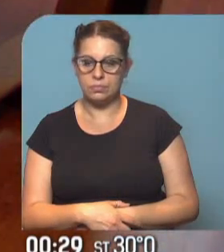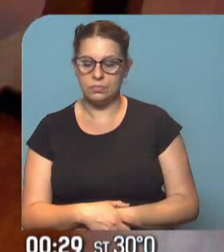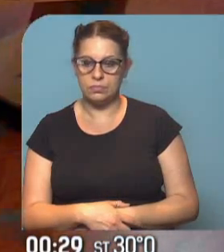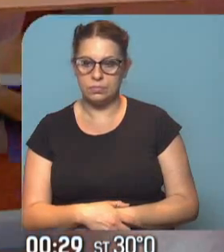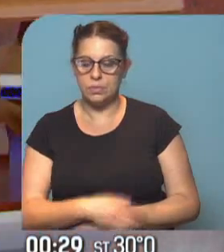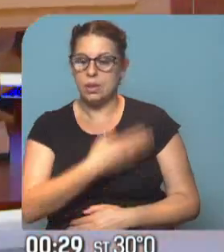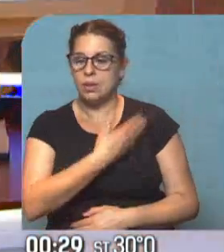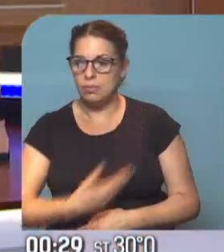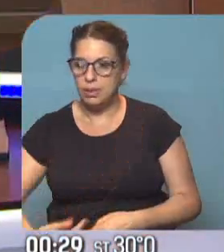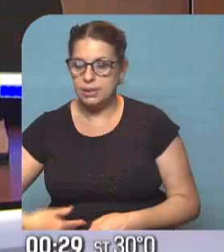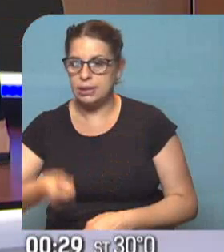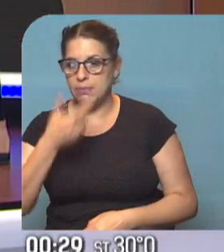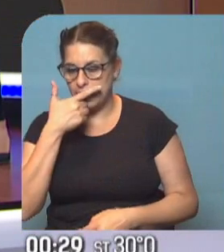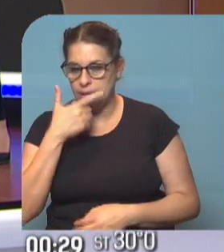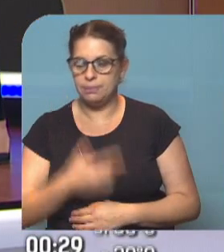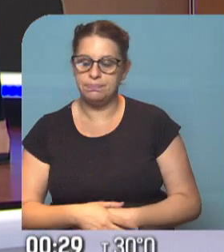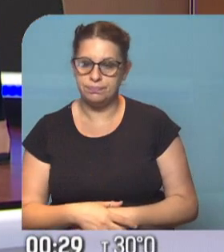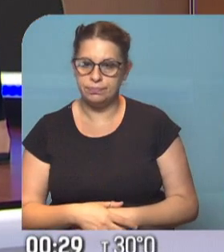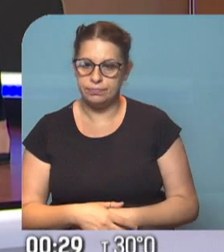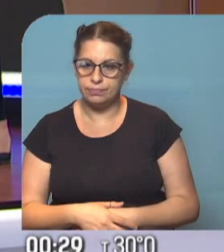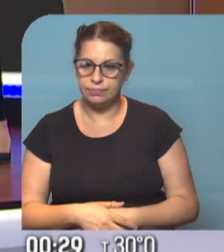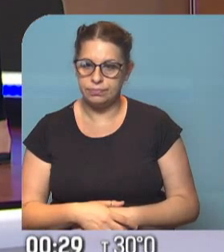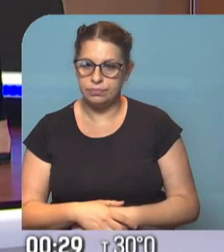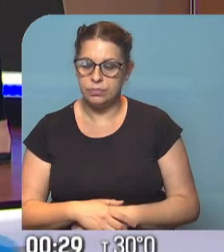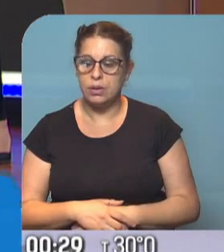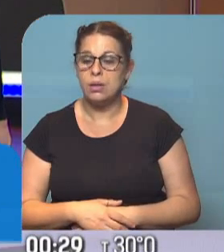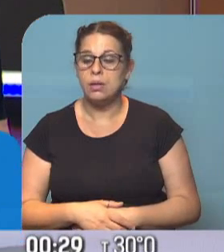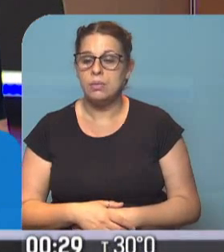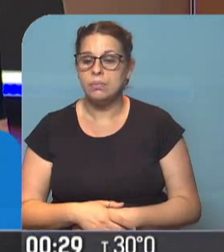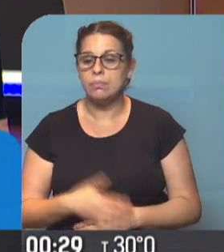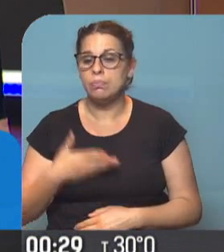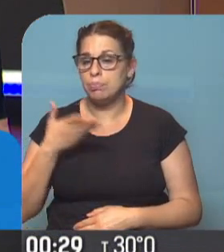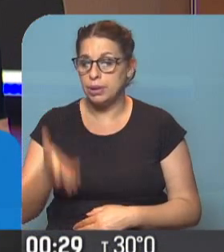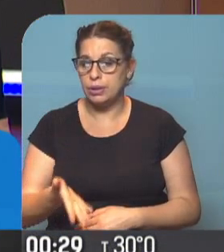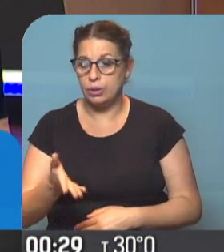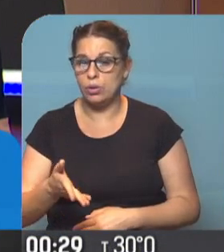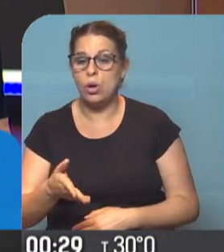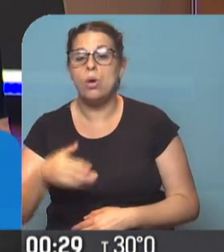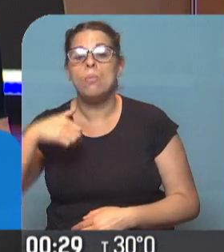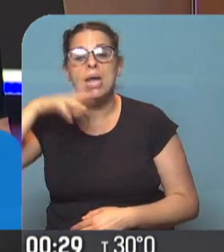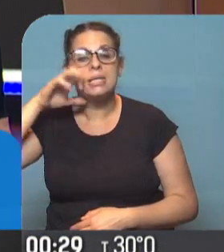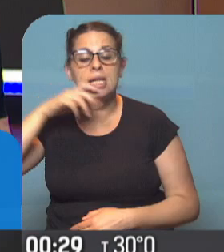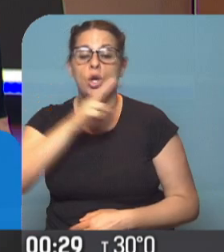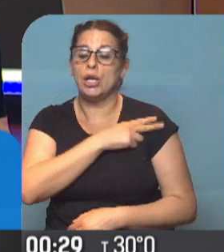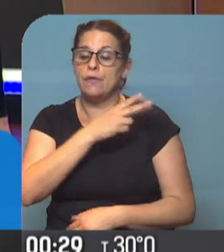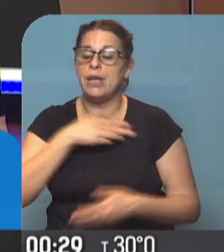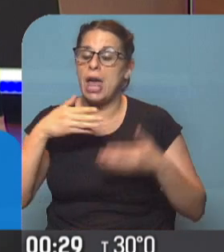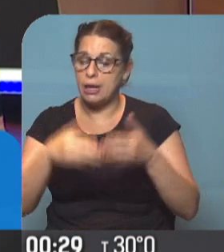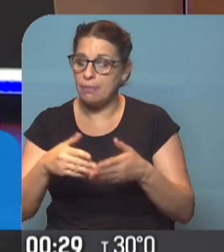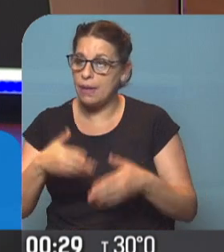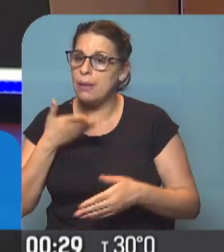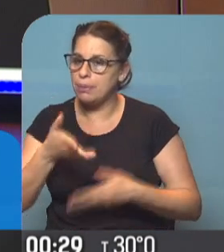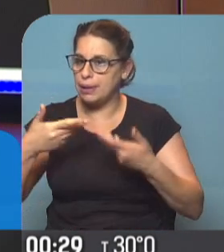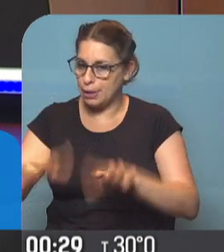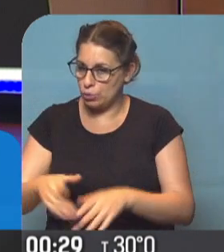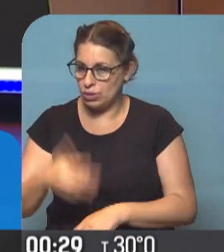el presidente mauricio macri le dio el pase a retiro de hecho los pidió a marcelo su rut el jefe de la armada a un mes